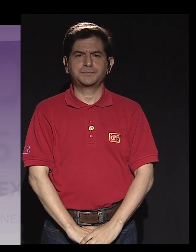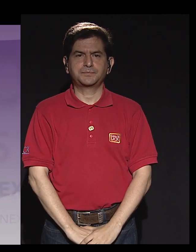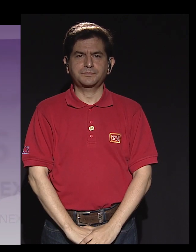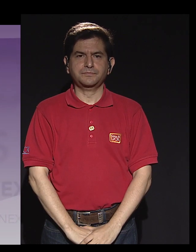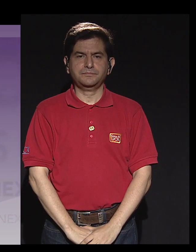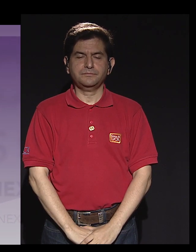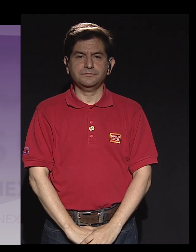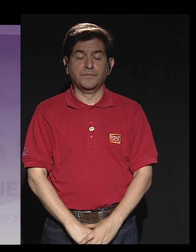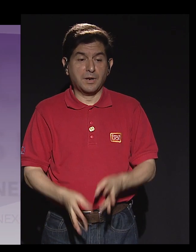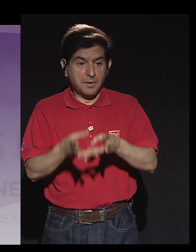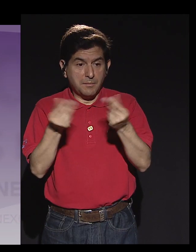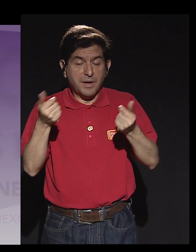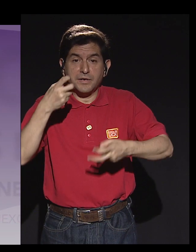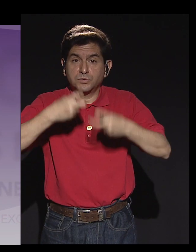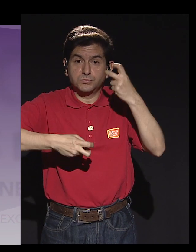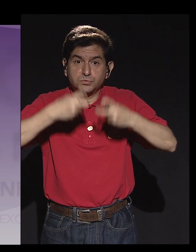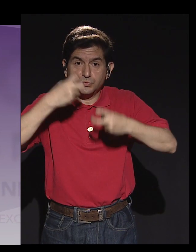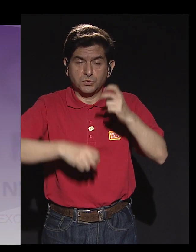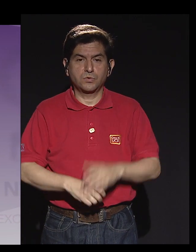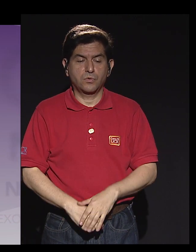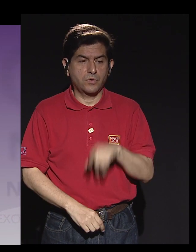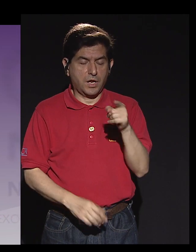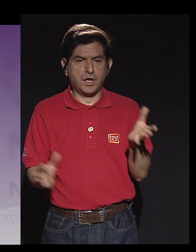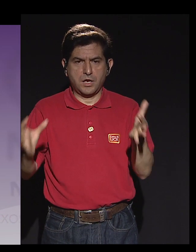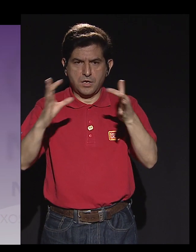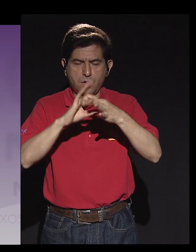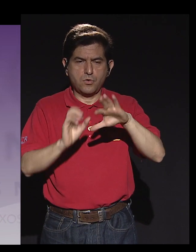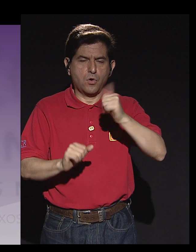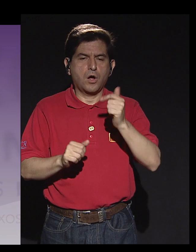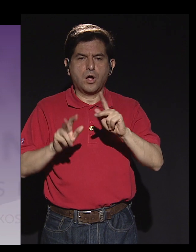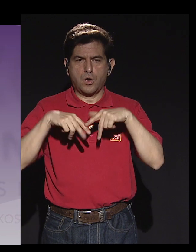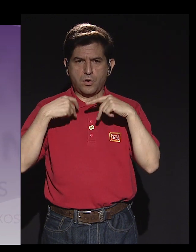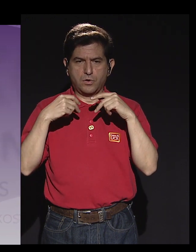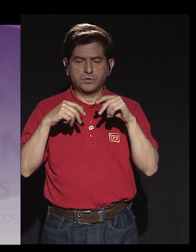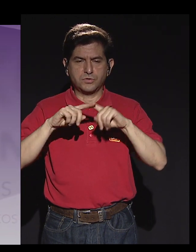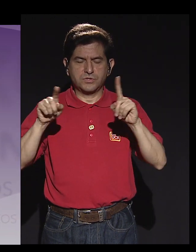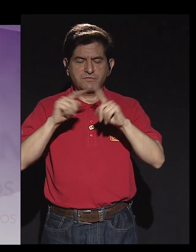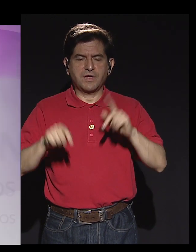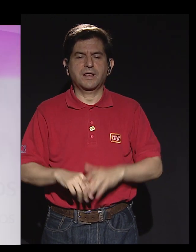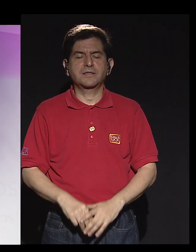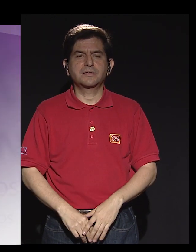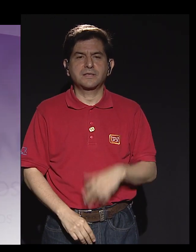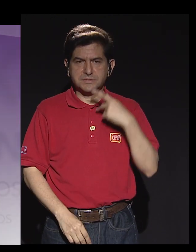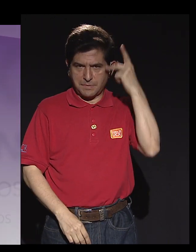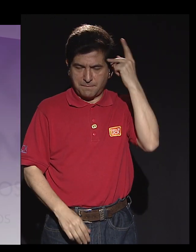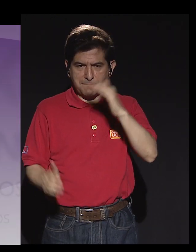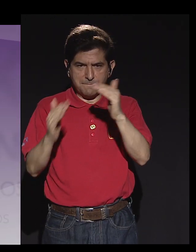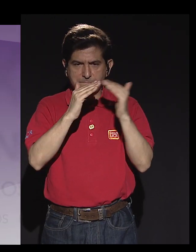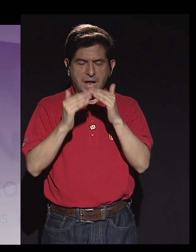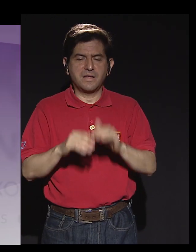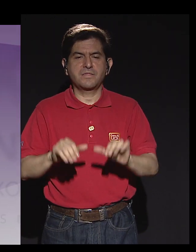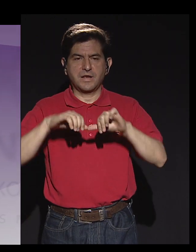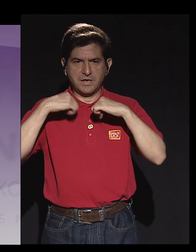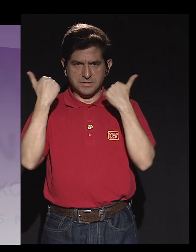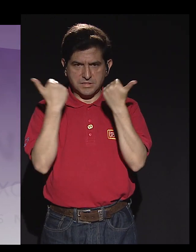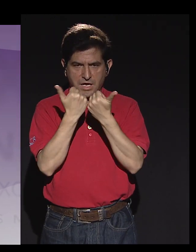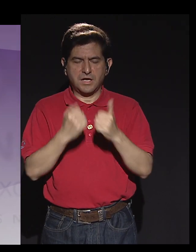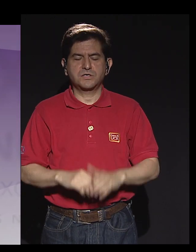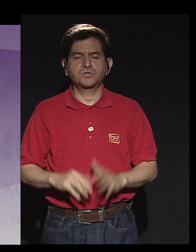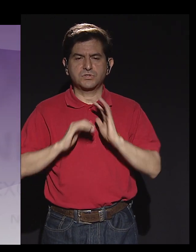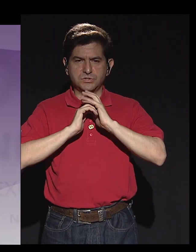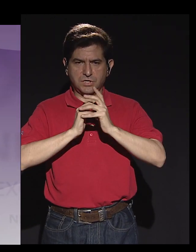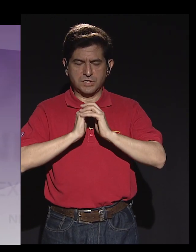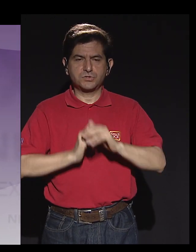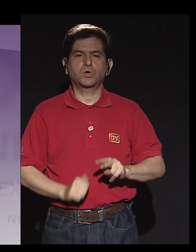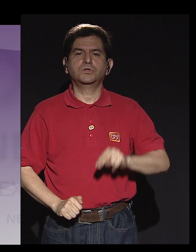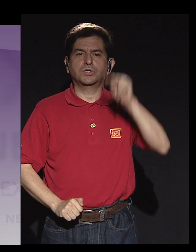las familias de su comunidad en San Carlos. Para solventar esta problemática, ella se unió a otros padres y